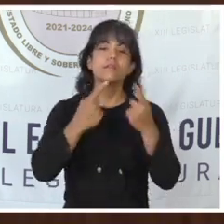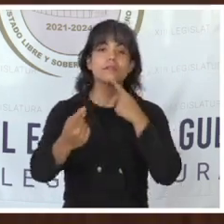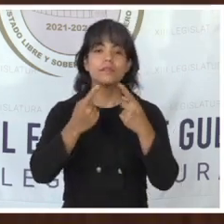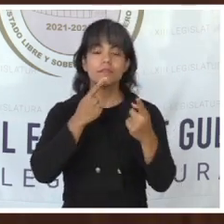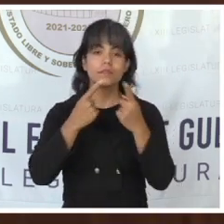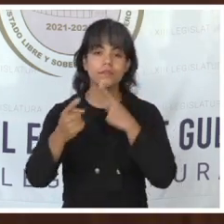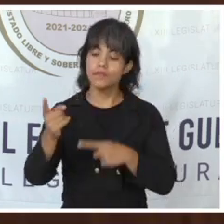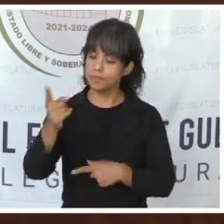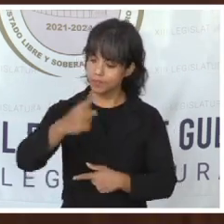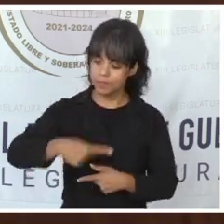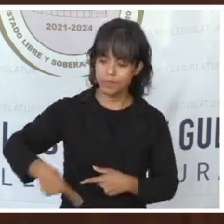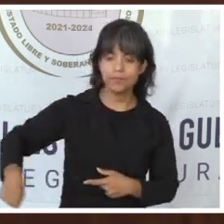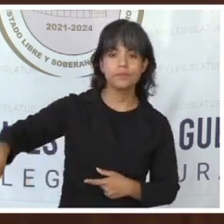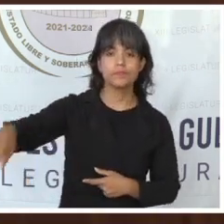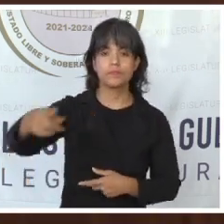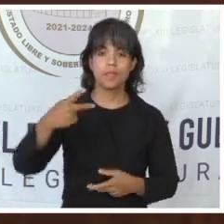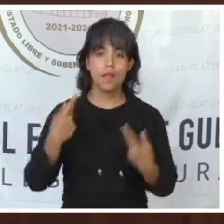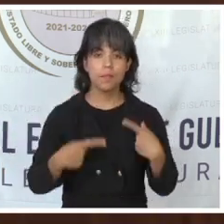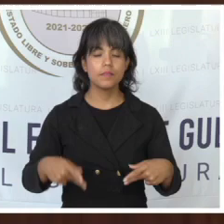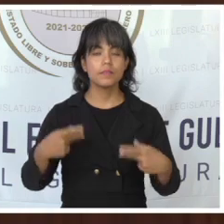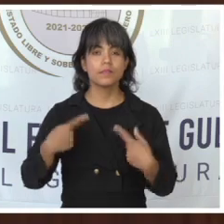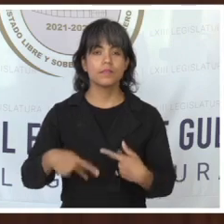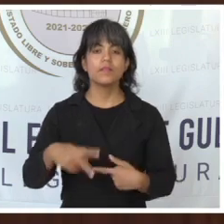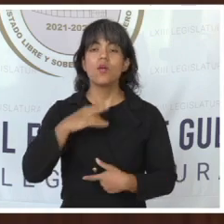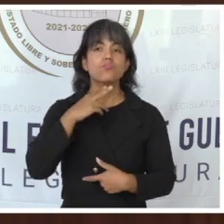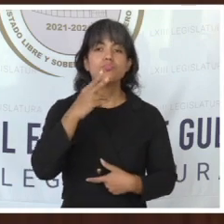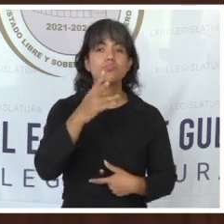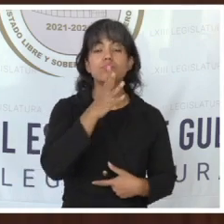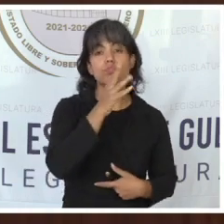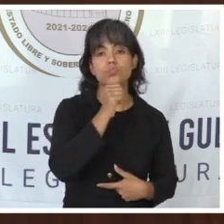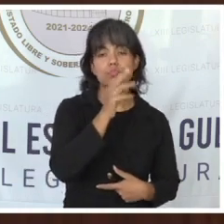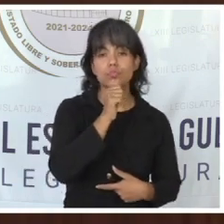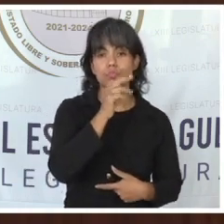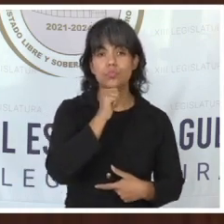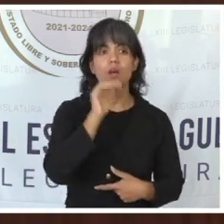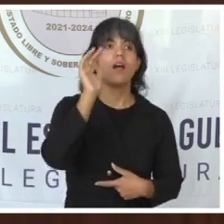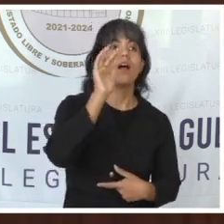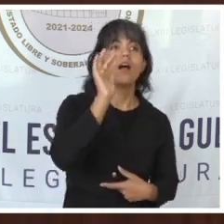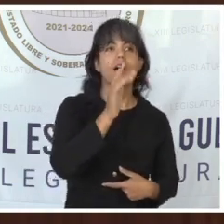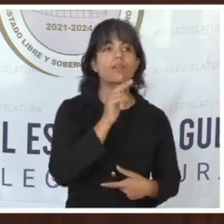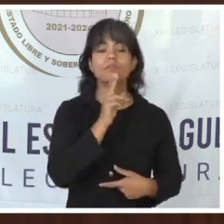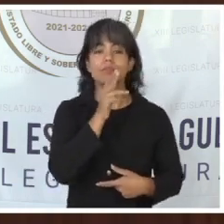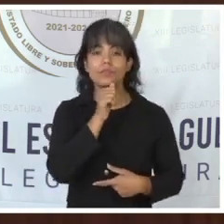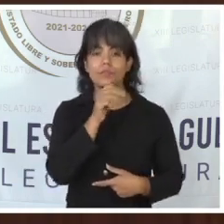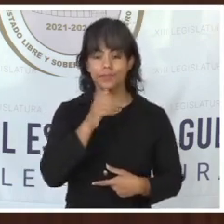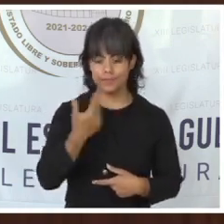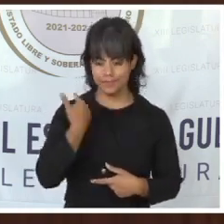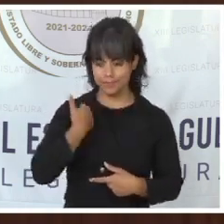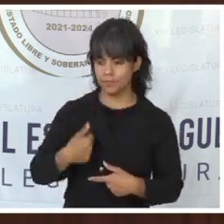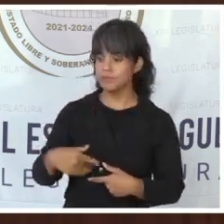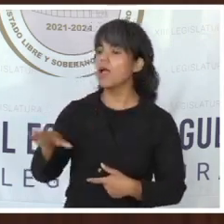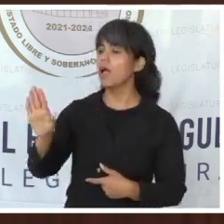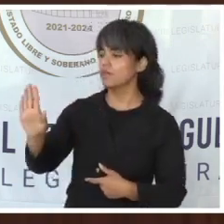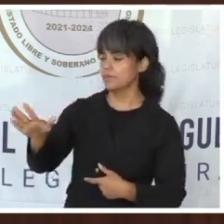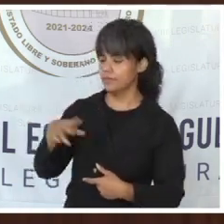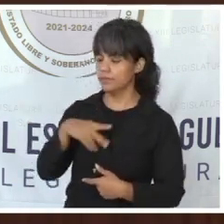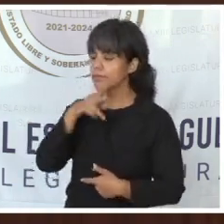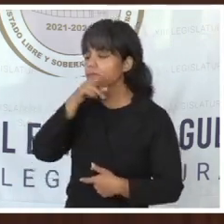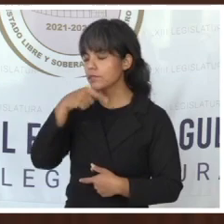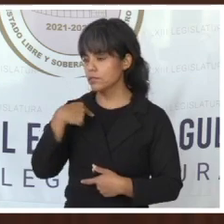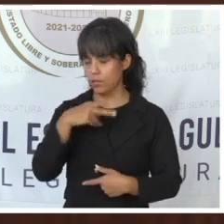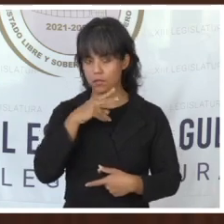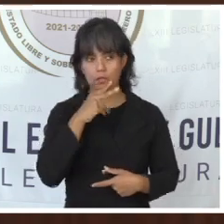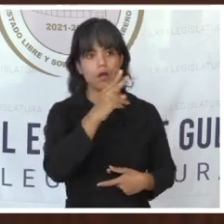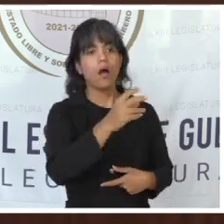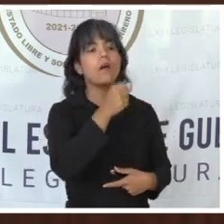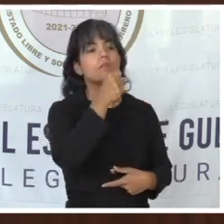tienen voz, porque somos nosotros sus representantes populares, para hablar por los que no tienen las condiciones